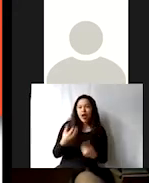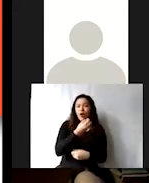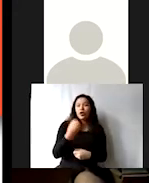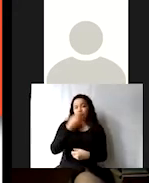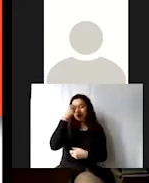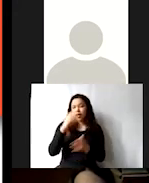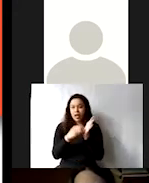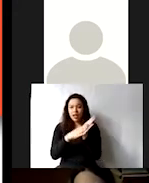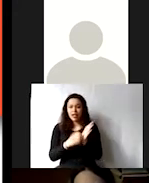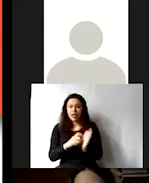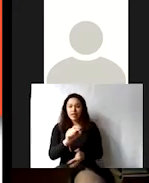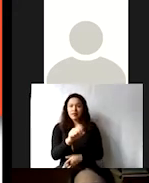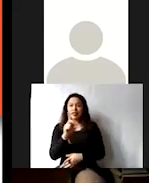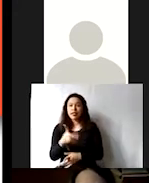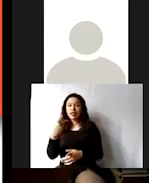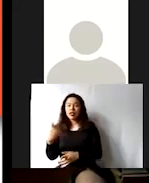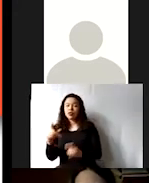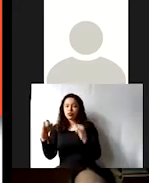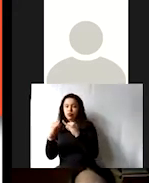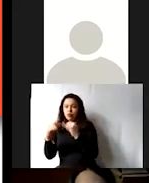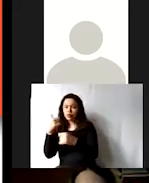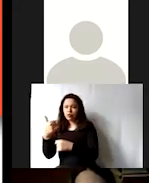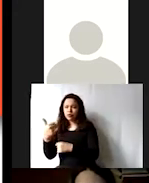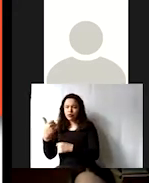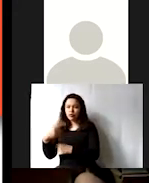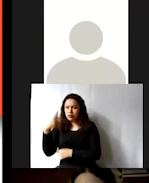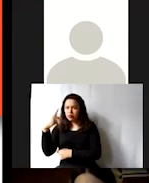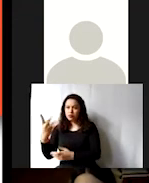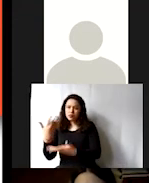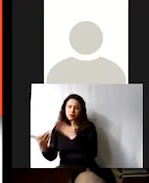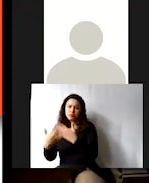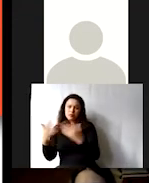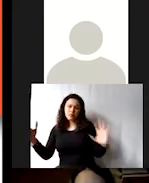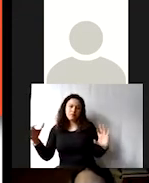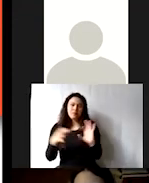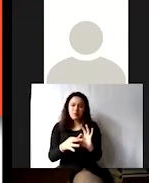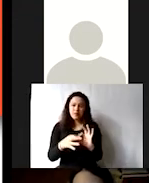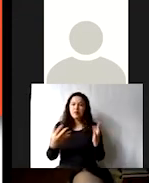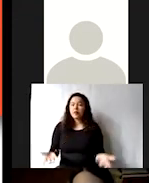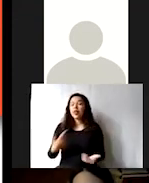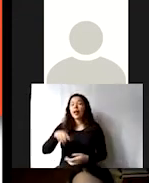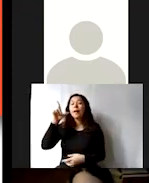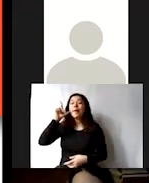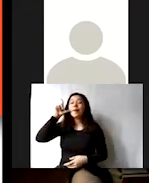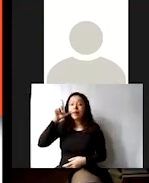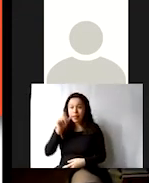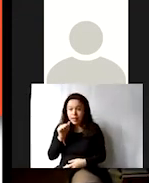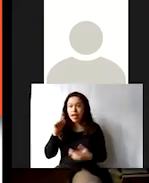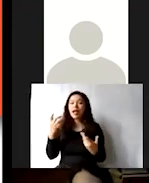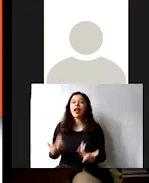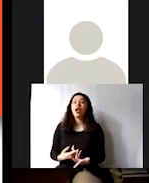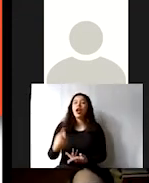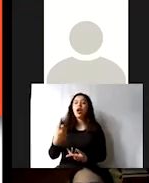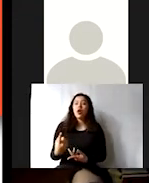Agenda 2030 a su actuar institucional. Entonces, mañana, que nada más se cubre en una